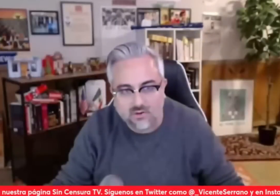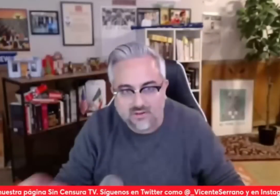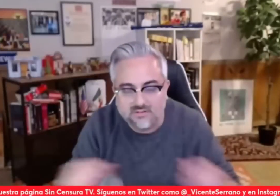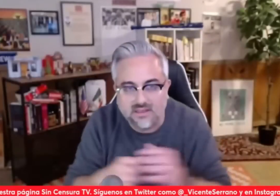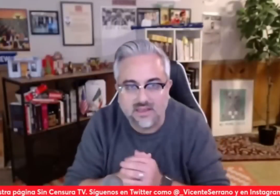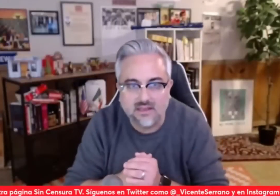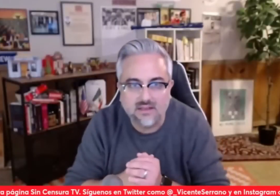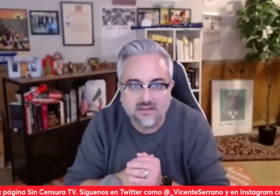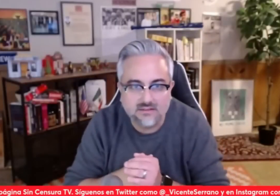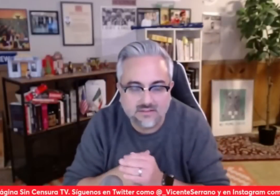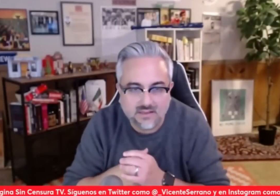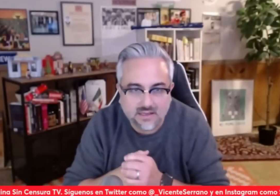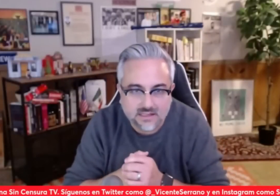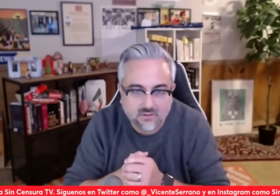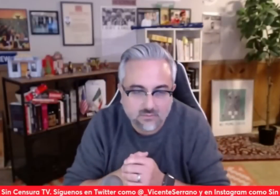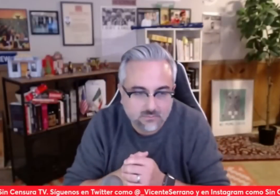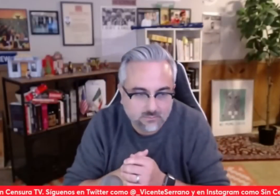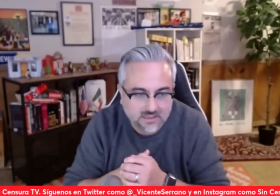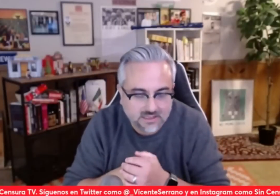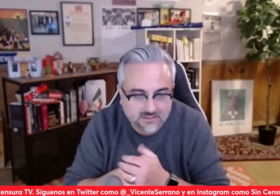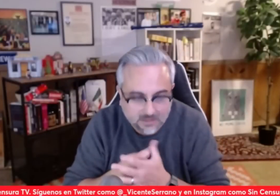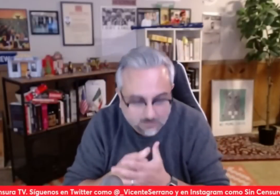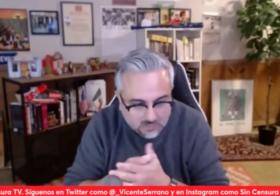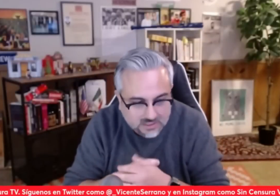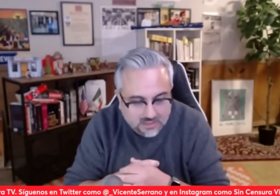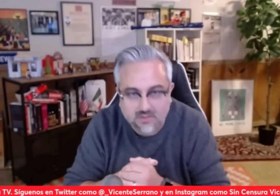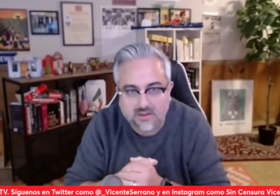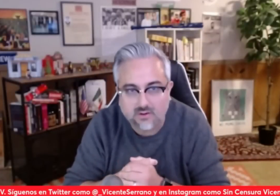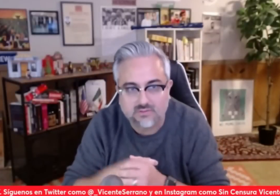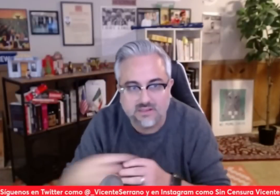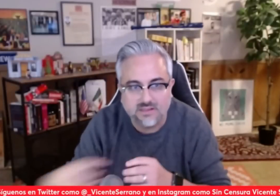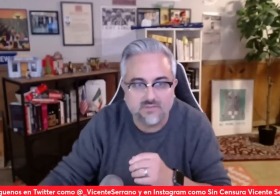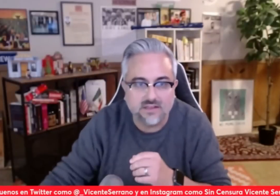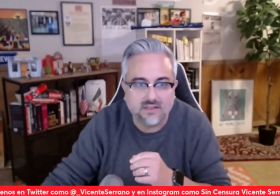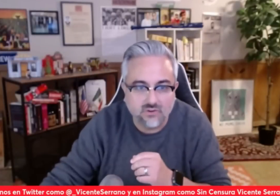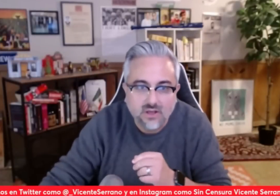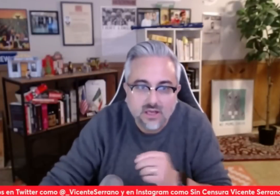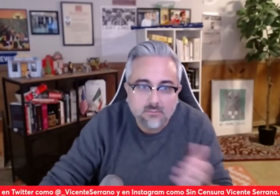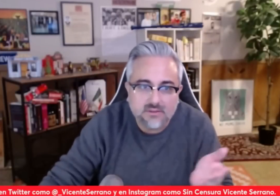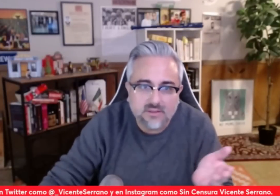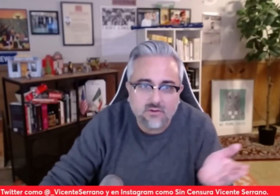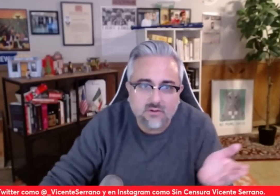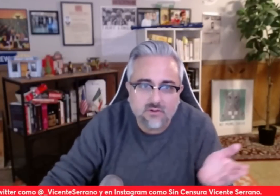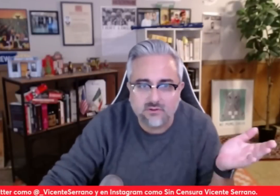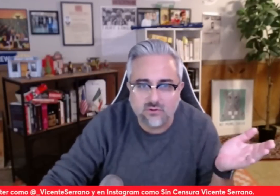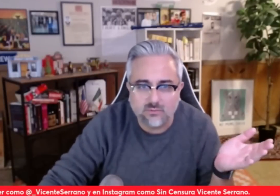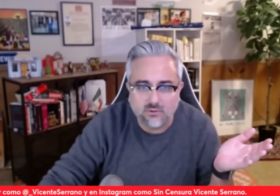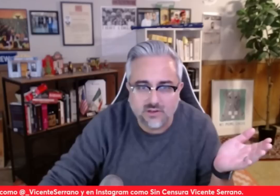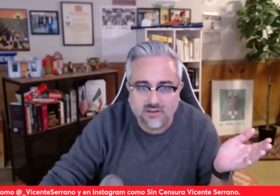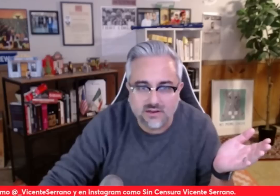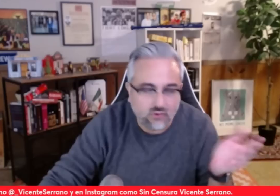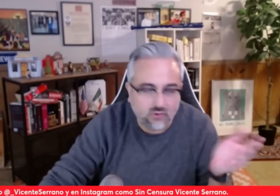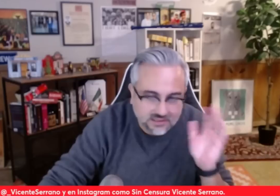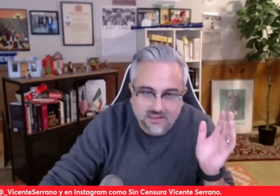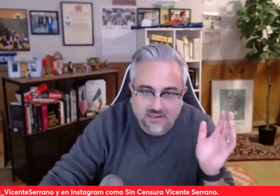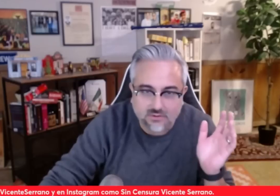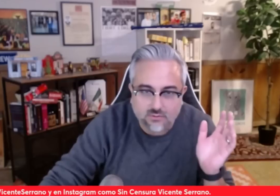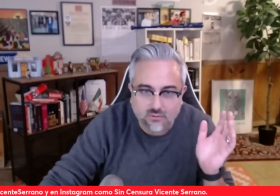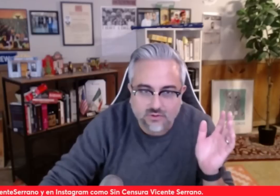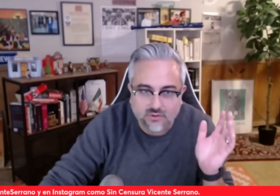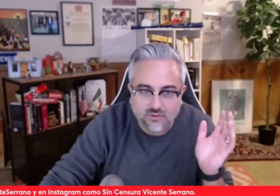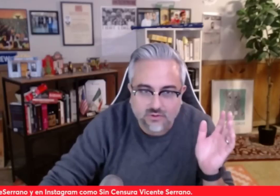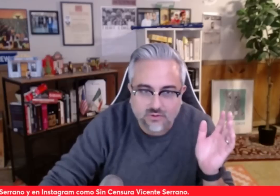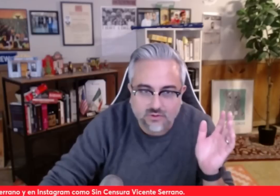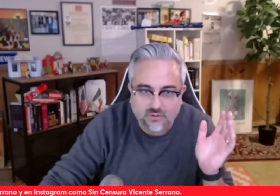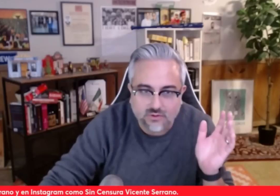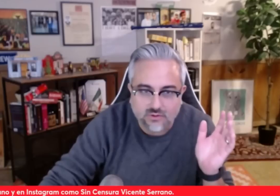acuerdo, bueno, este decreto para que sea publicado en el Diario Oficial de la Federación, pidiendo a los compañeros corresponsales de La Fuente que lo